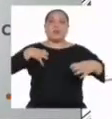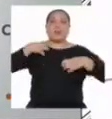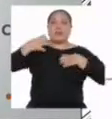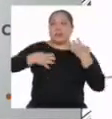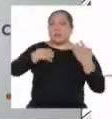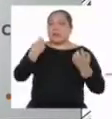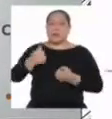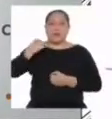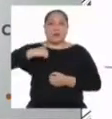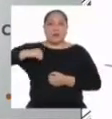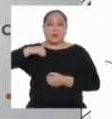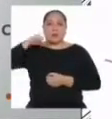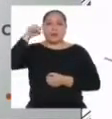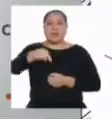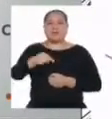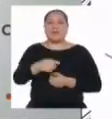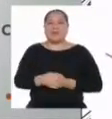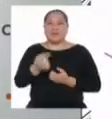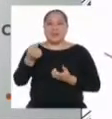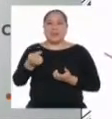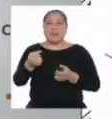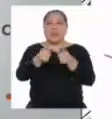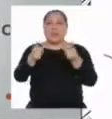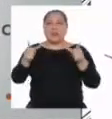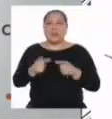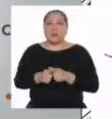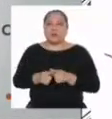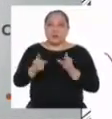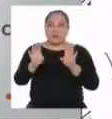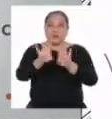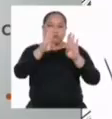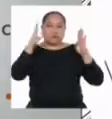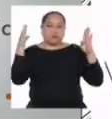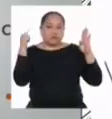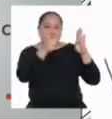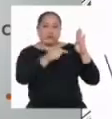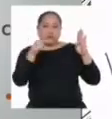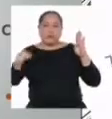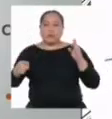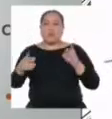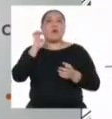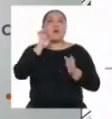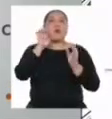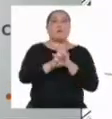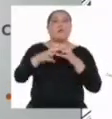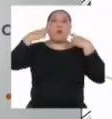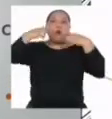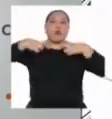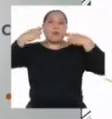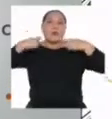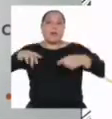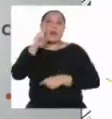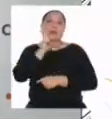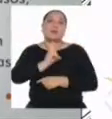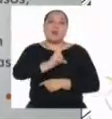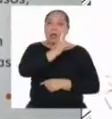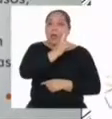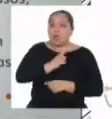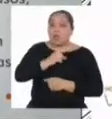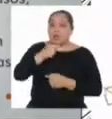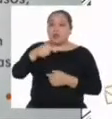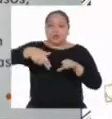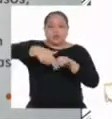la municipalidad de tu distrito. Si se trata de establecimientos comerciales o abiertos al público, como pollerías, restaurantes o talleres